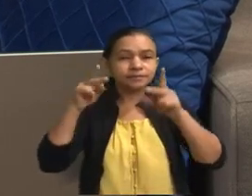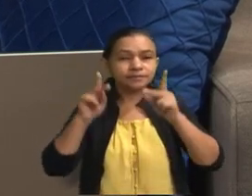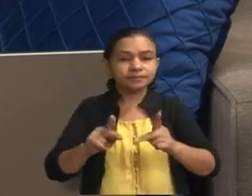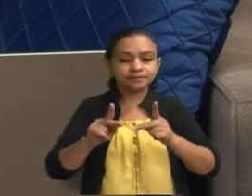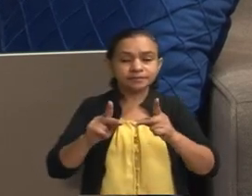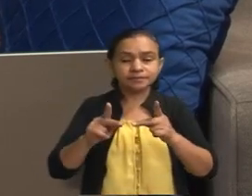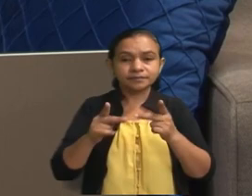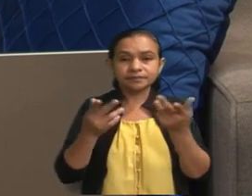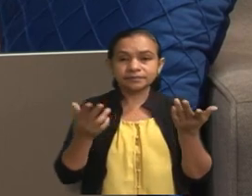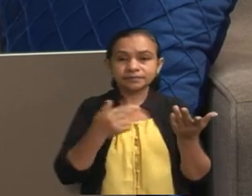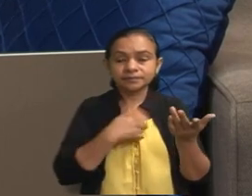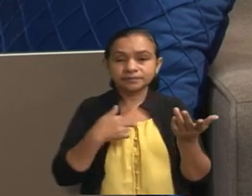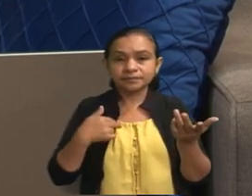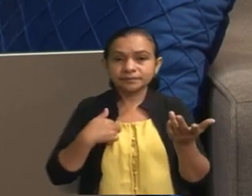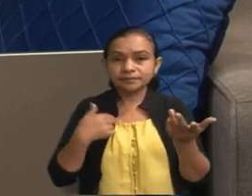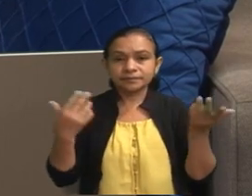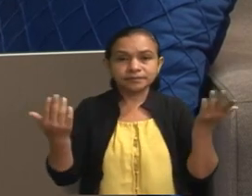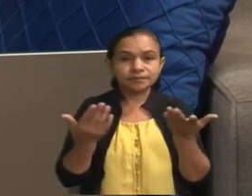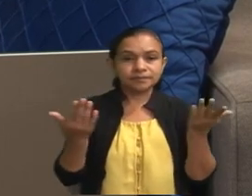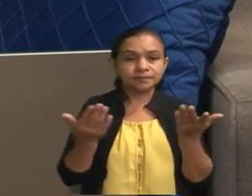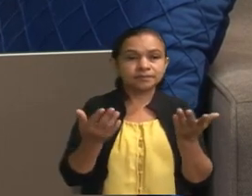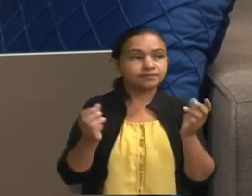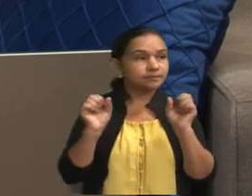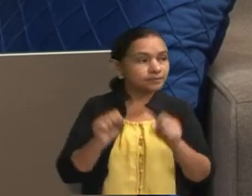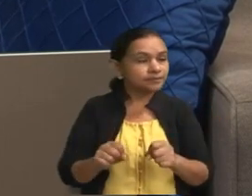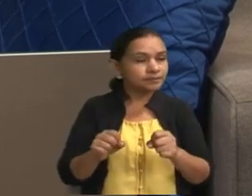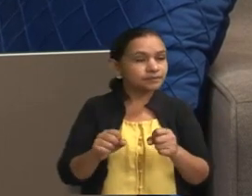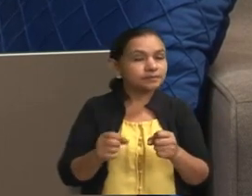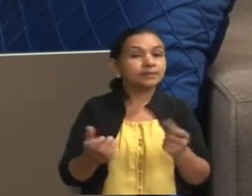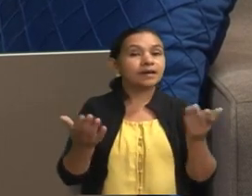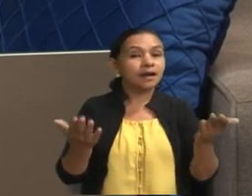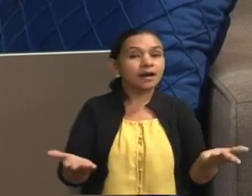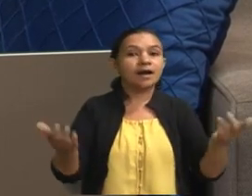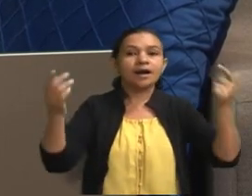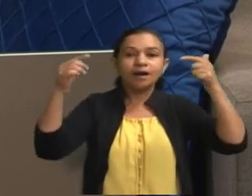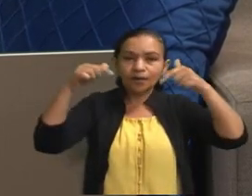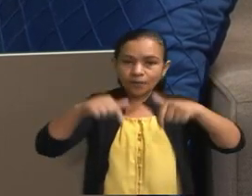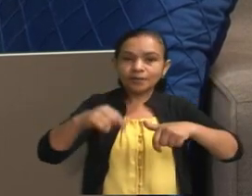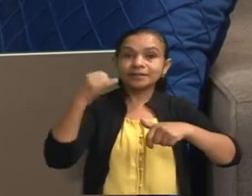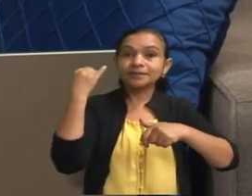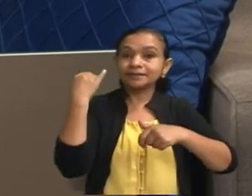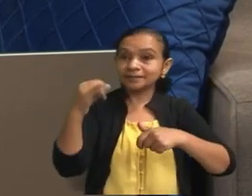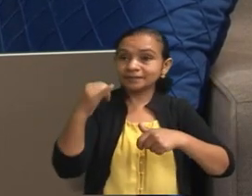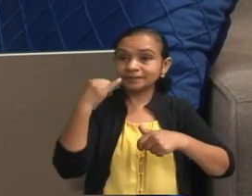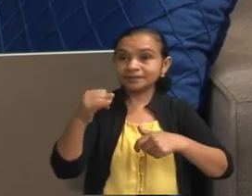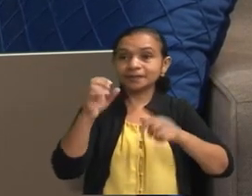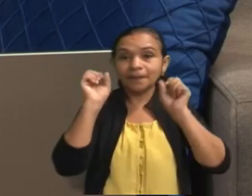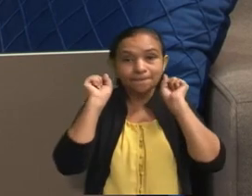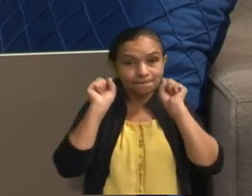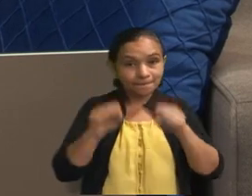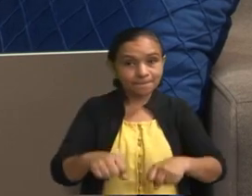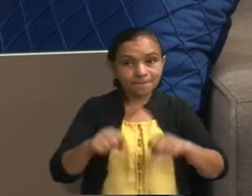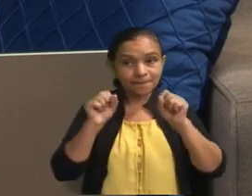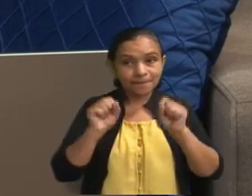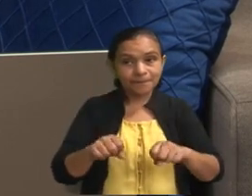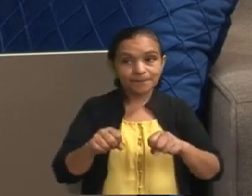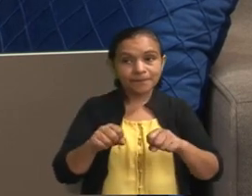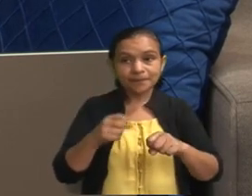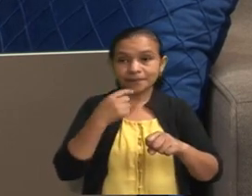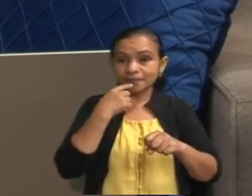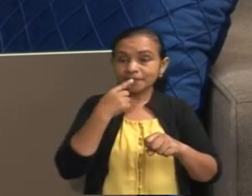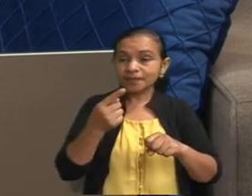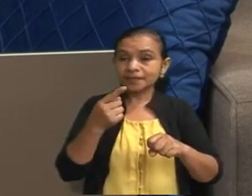qué altura de olas. Esto no fue posible hasta ahora. Entonces, en los últimos años establecimos